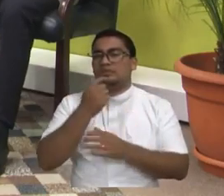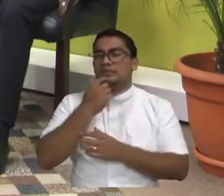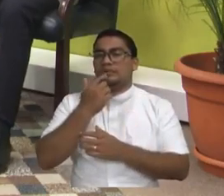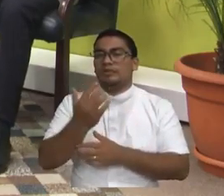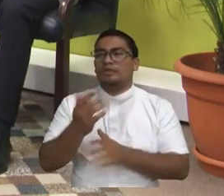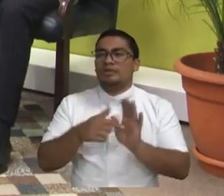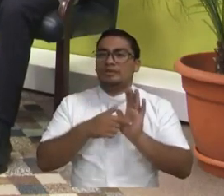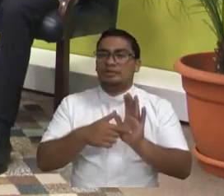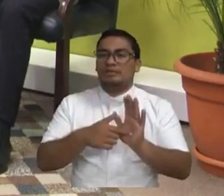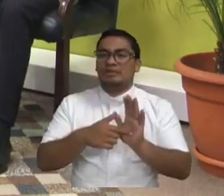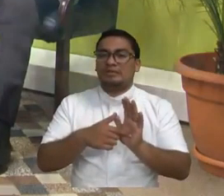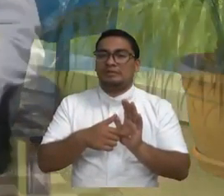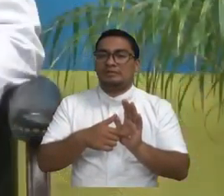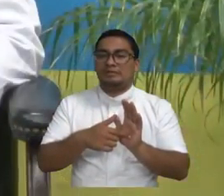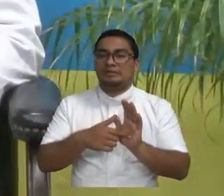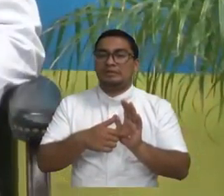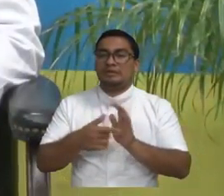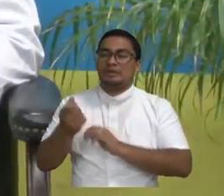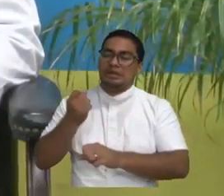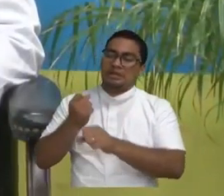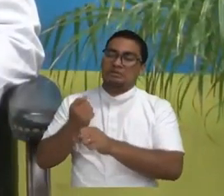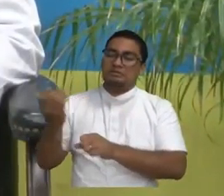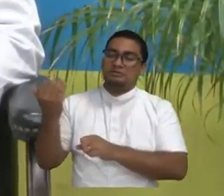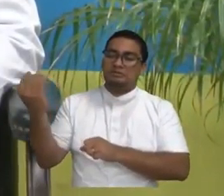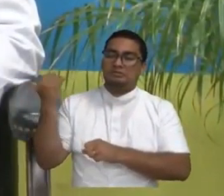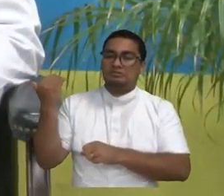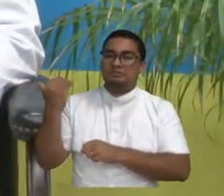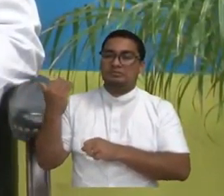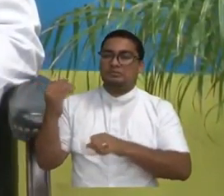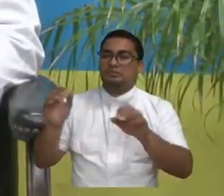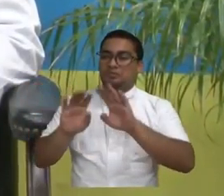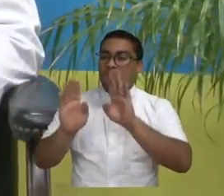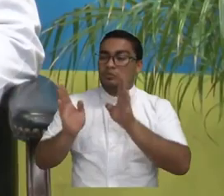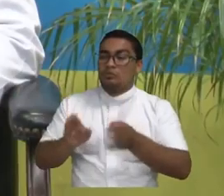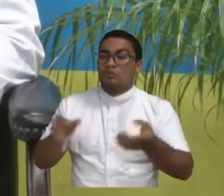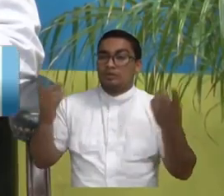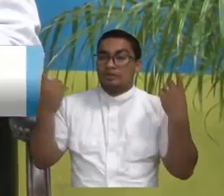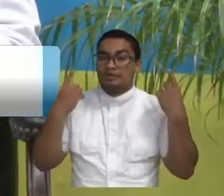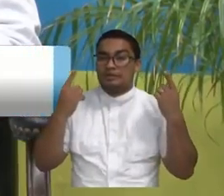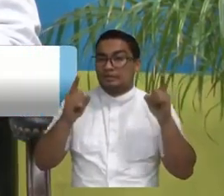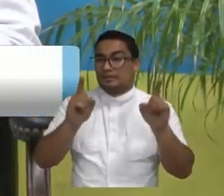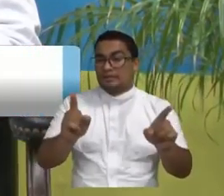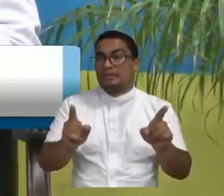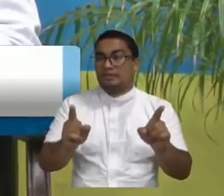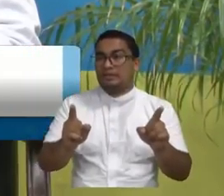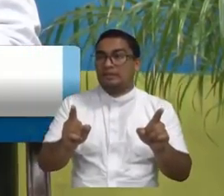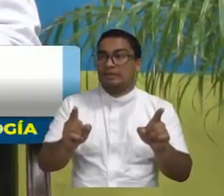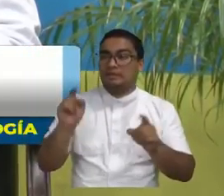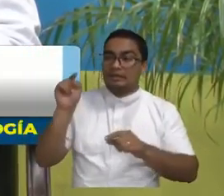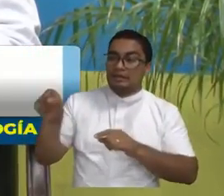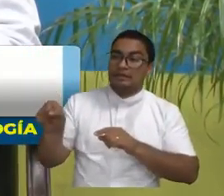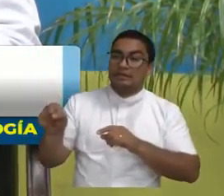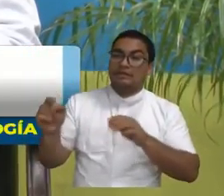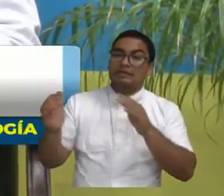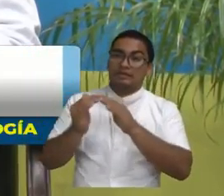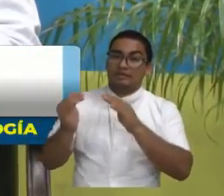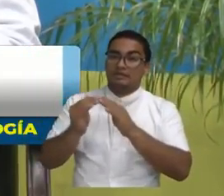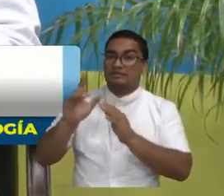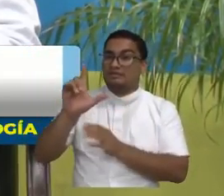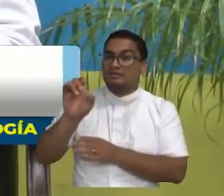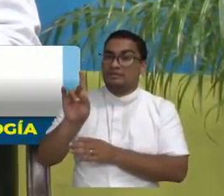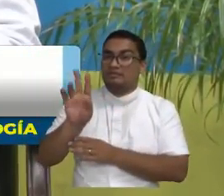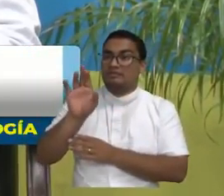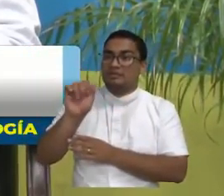ejemplo, historias. En el año pasado tuvimos una paciente en Chinandega, fuimos a hacer control de foco, la